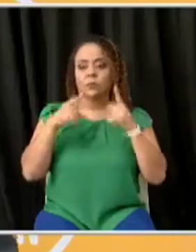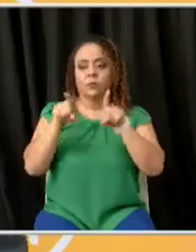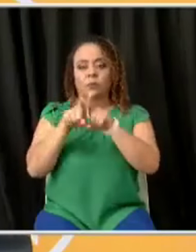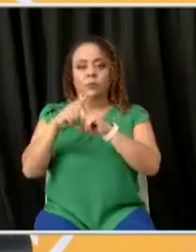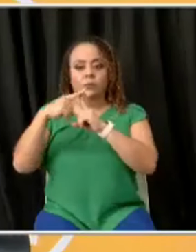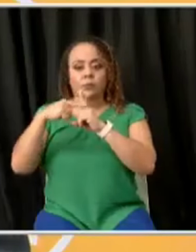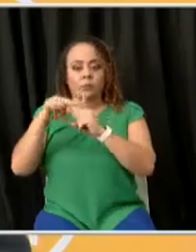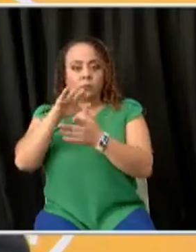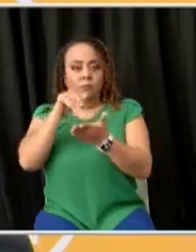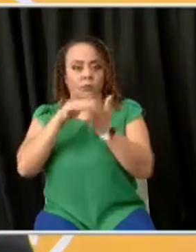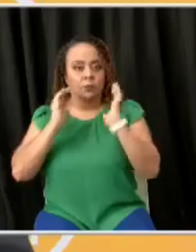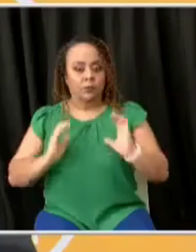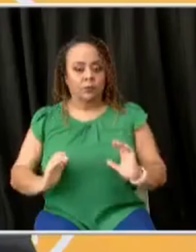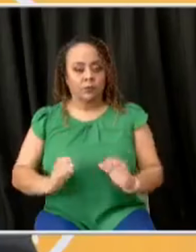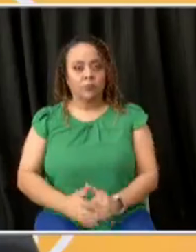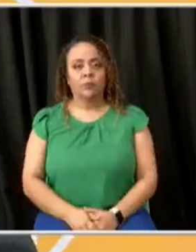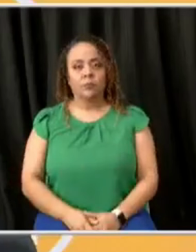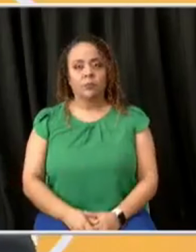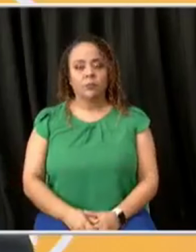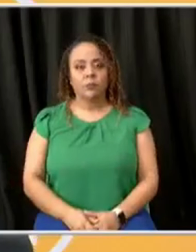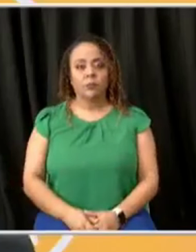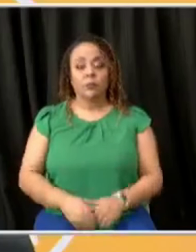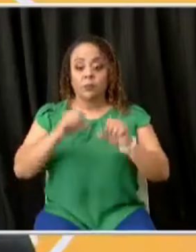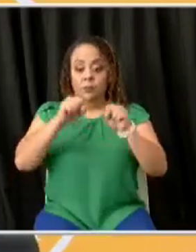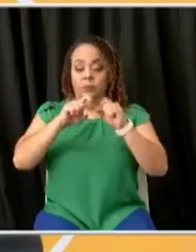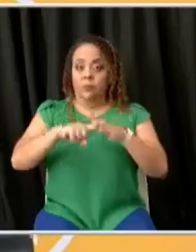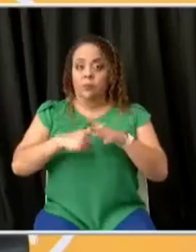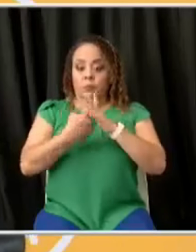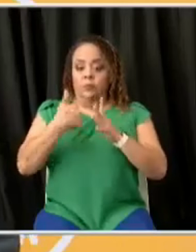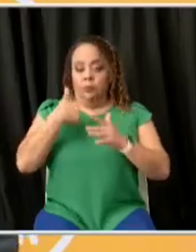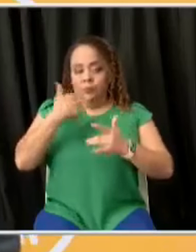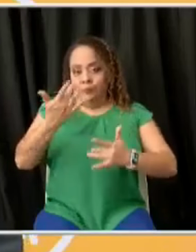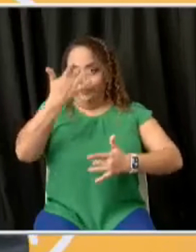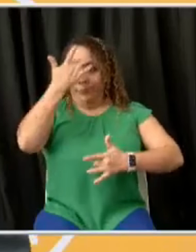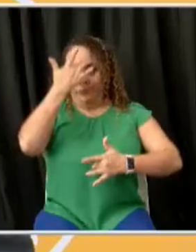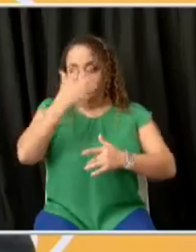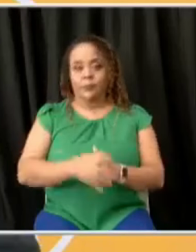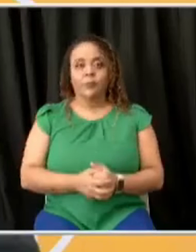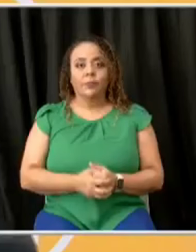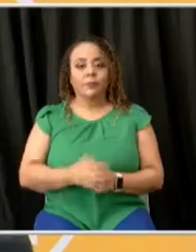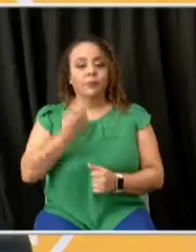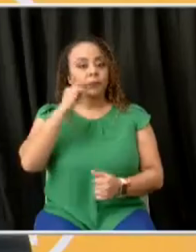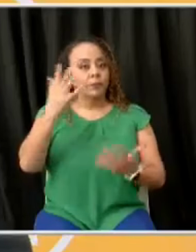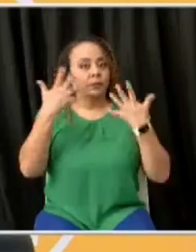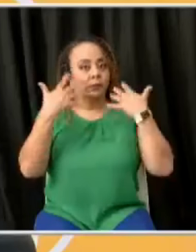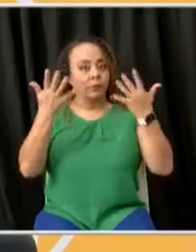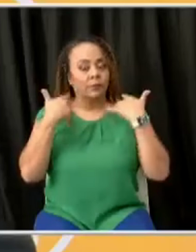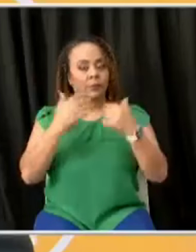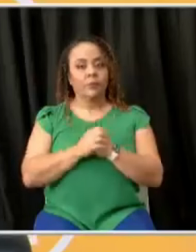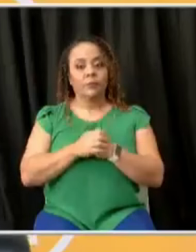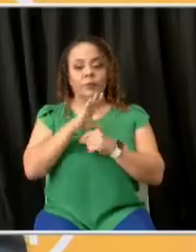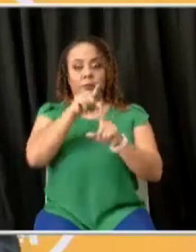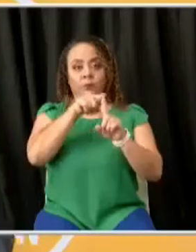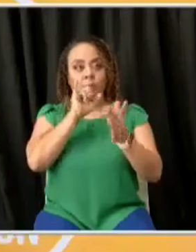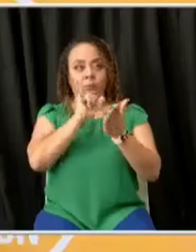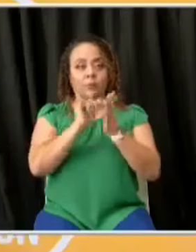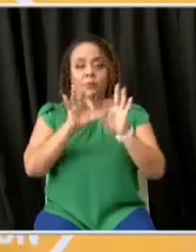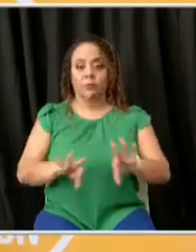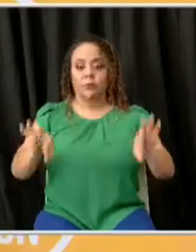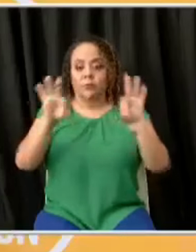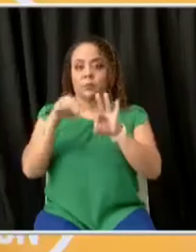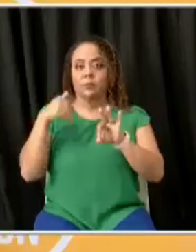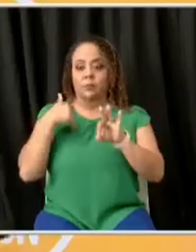temperatura central del cuerpo, pueden empezar a tener enfermedades por calor y de ahí la importancia de